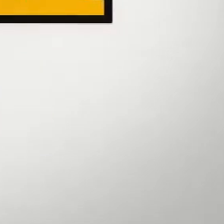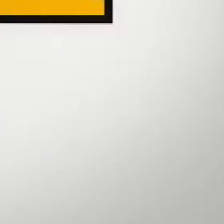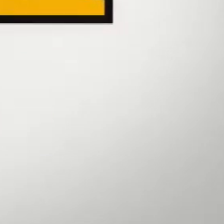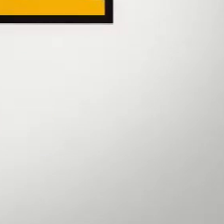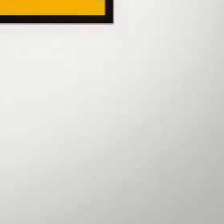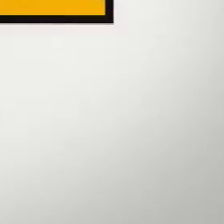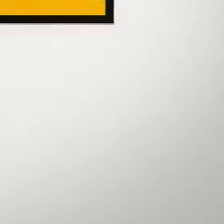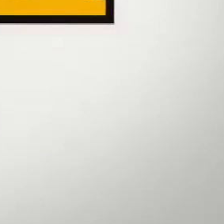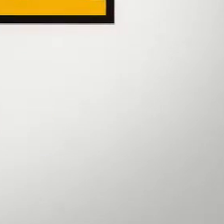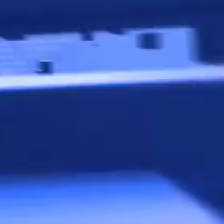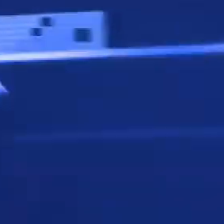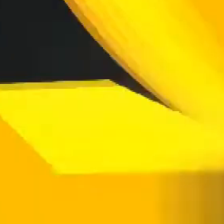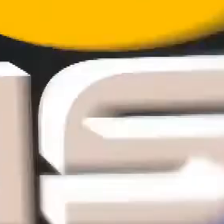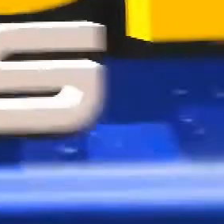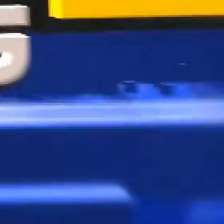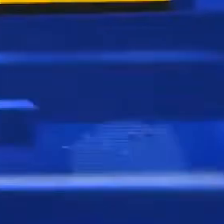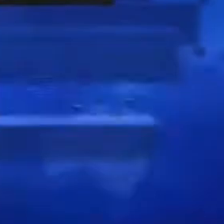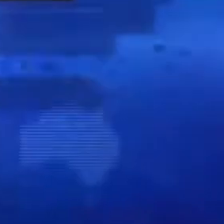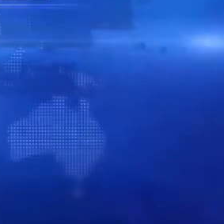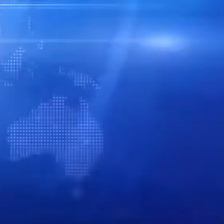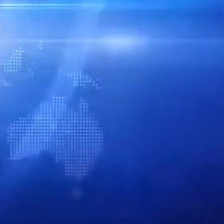ti.